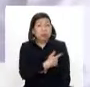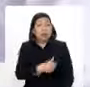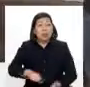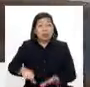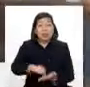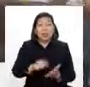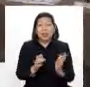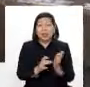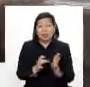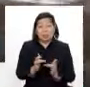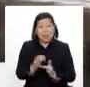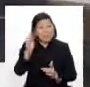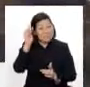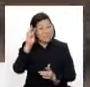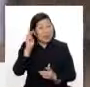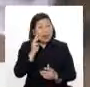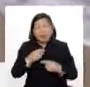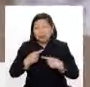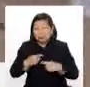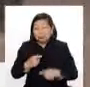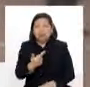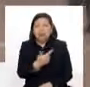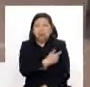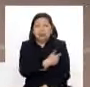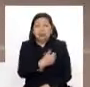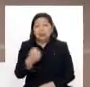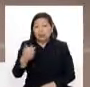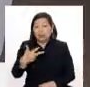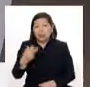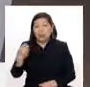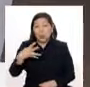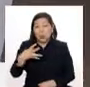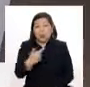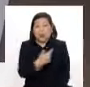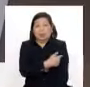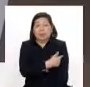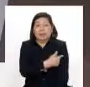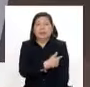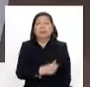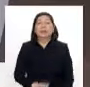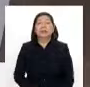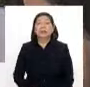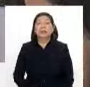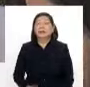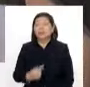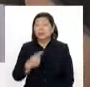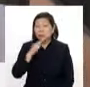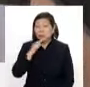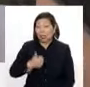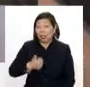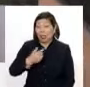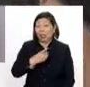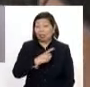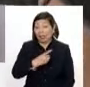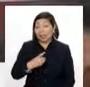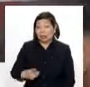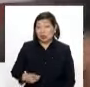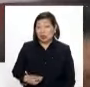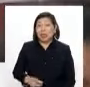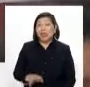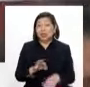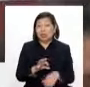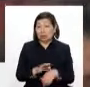Marte, en Jesús María, para promover la aplicación de la tercera y cuarta dosis. La directora de inmunizaciones, María Elena